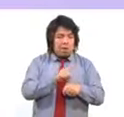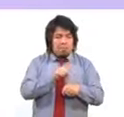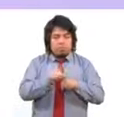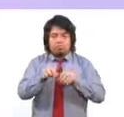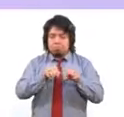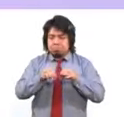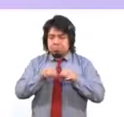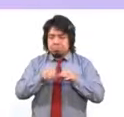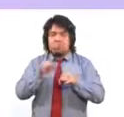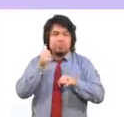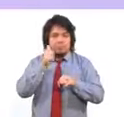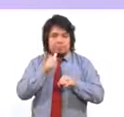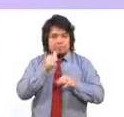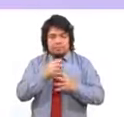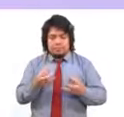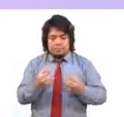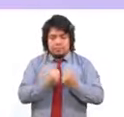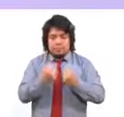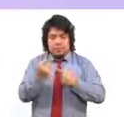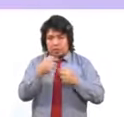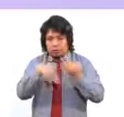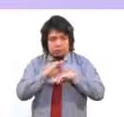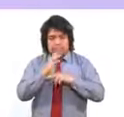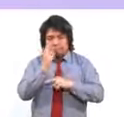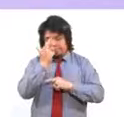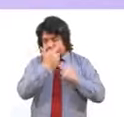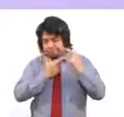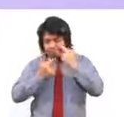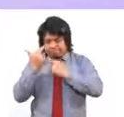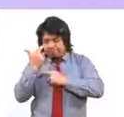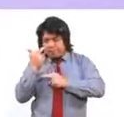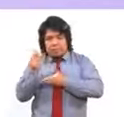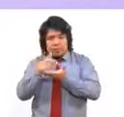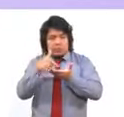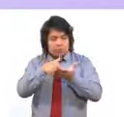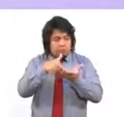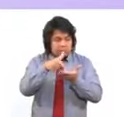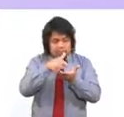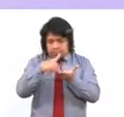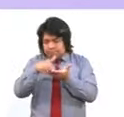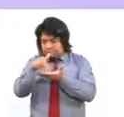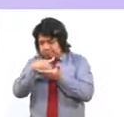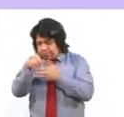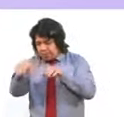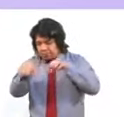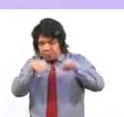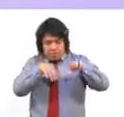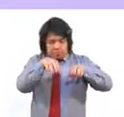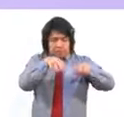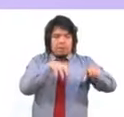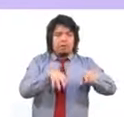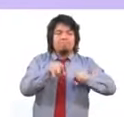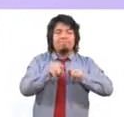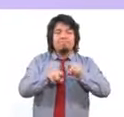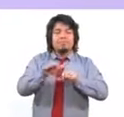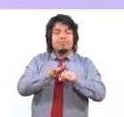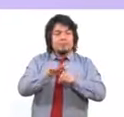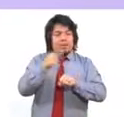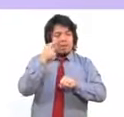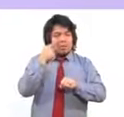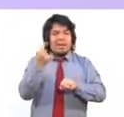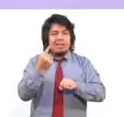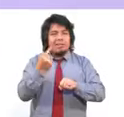en una estrecha revisión de todos los puntos, de todas las acciones de la alerta, en el sentido de mejorar